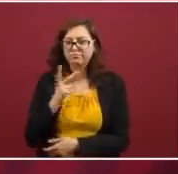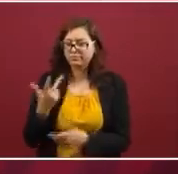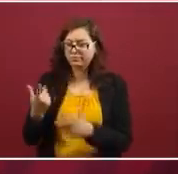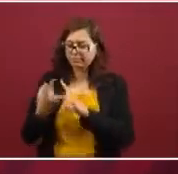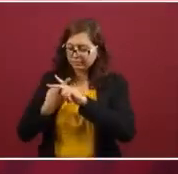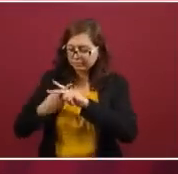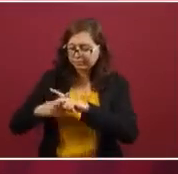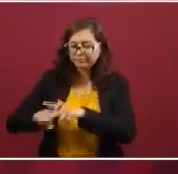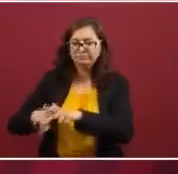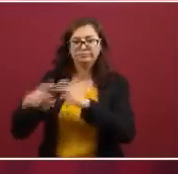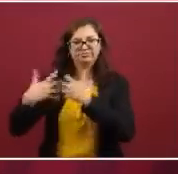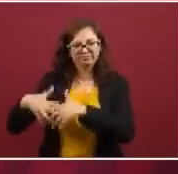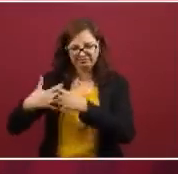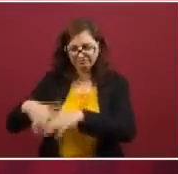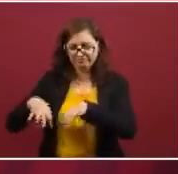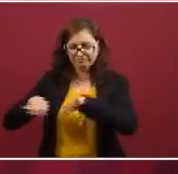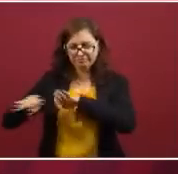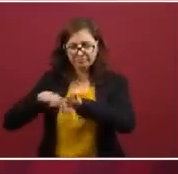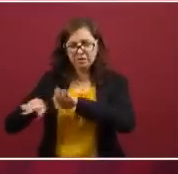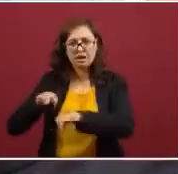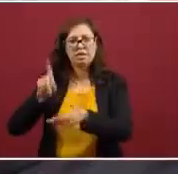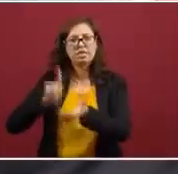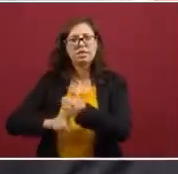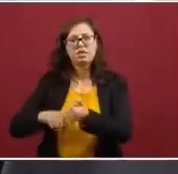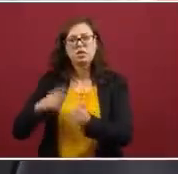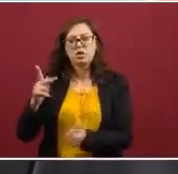operado por Pemex,